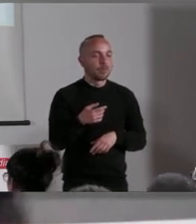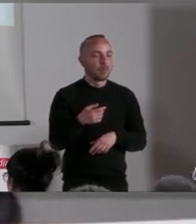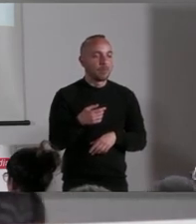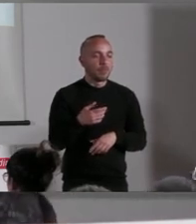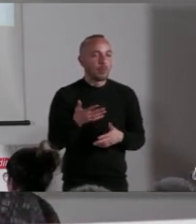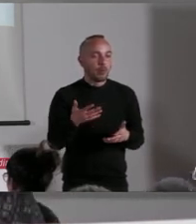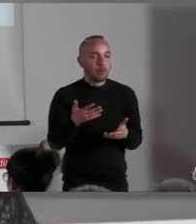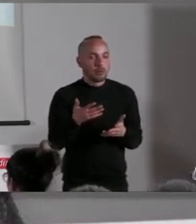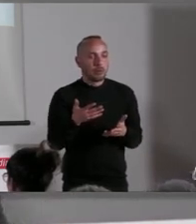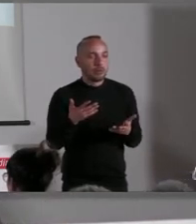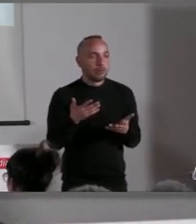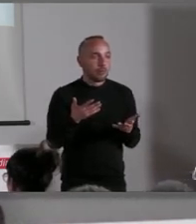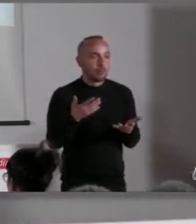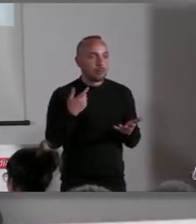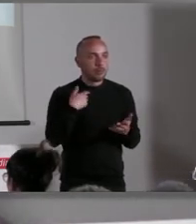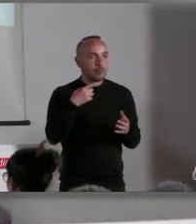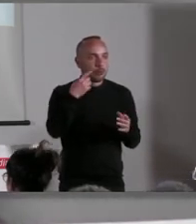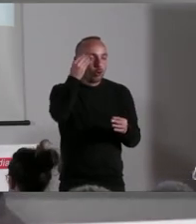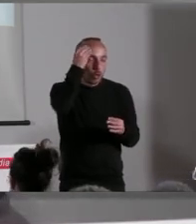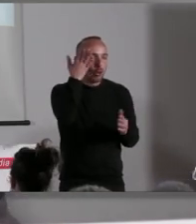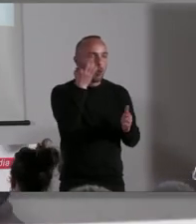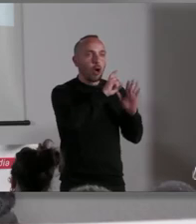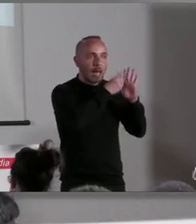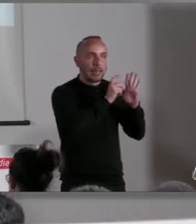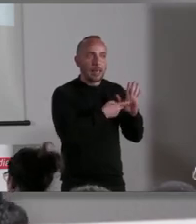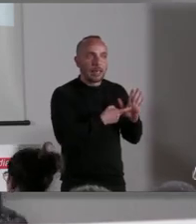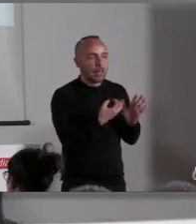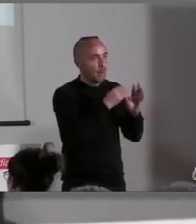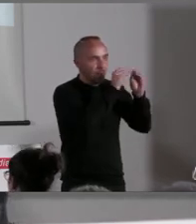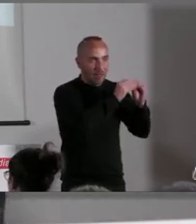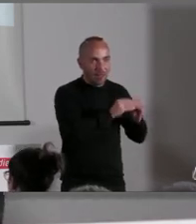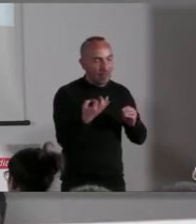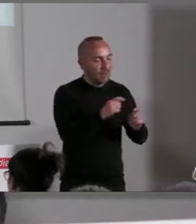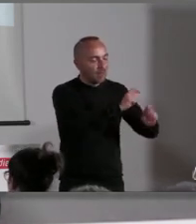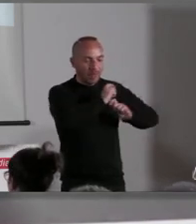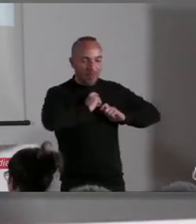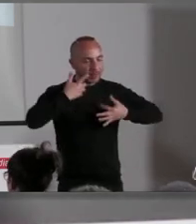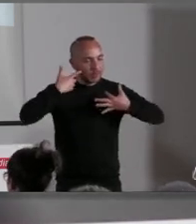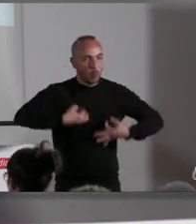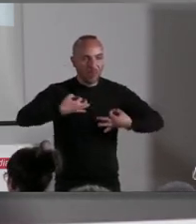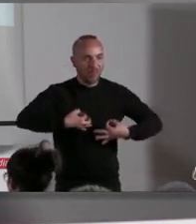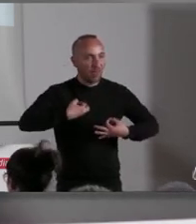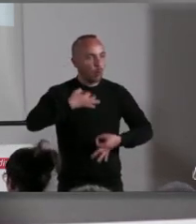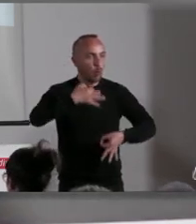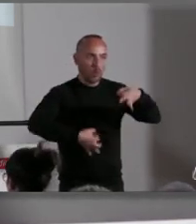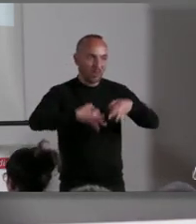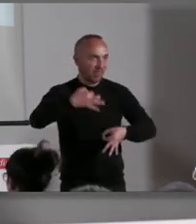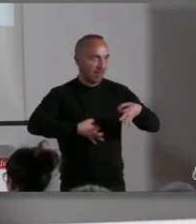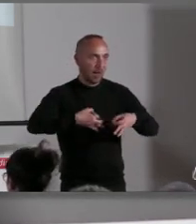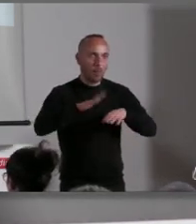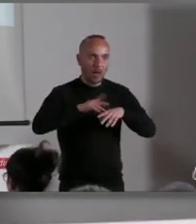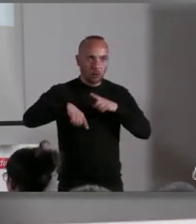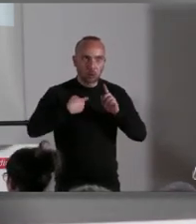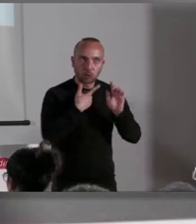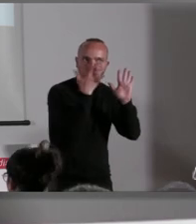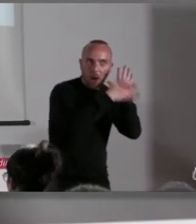Bueno, yo creo que está claro que hay que legislar, que necesitamos seguridad jurídica para poder meternos a fomentar, ejecutar